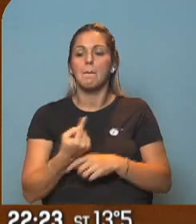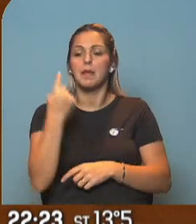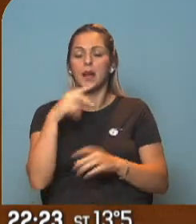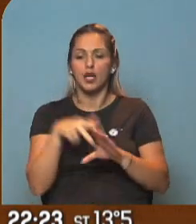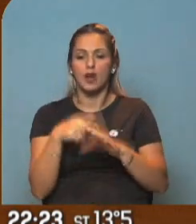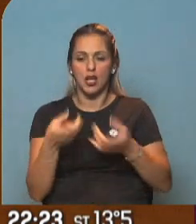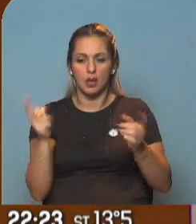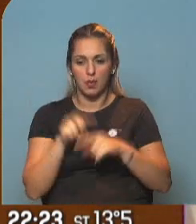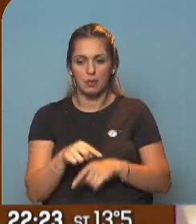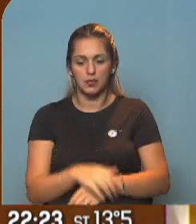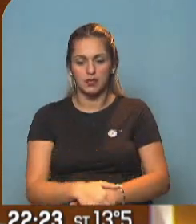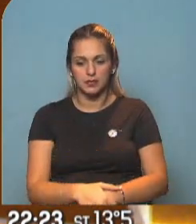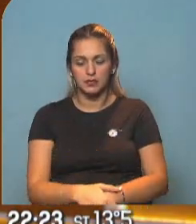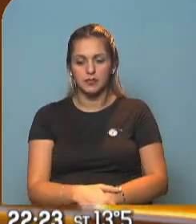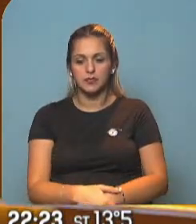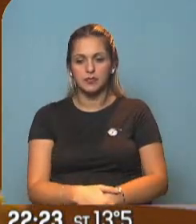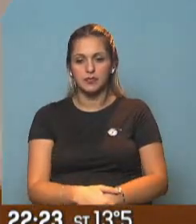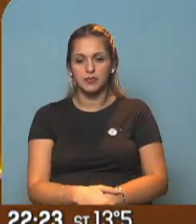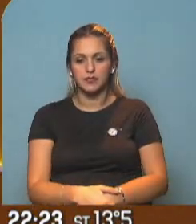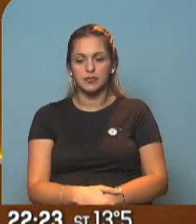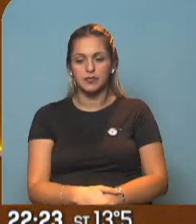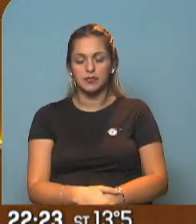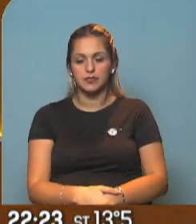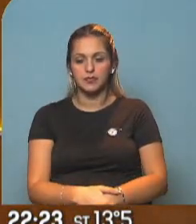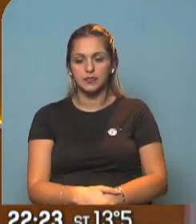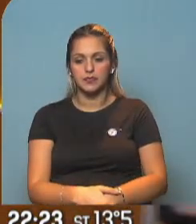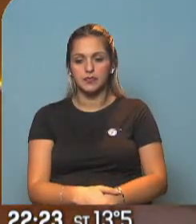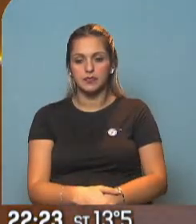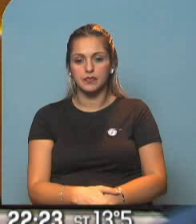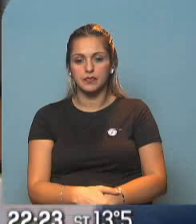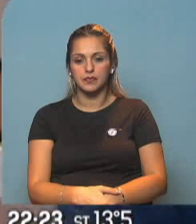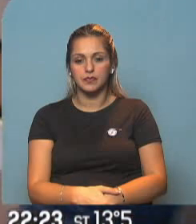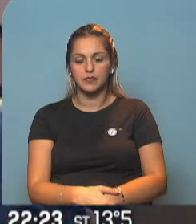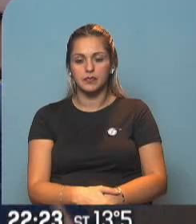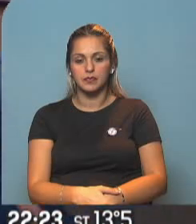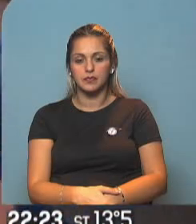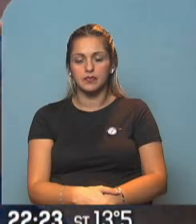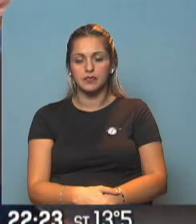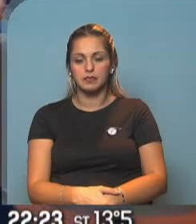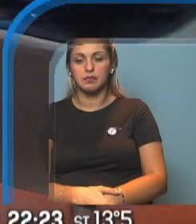corte y ya volvemos.